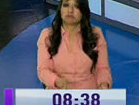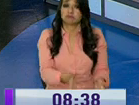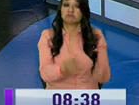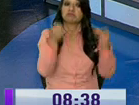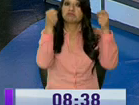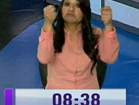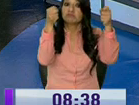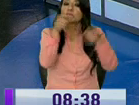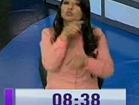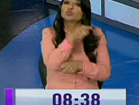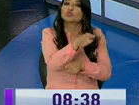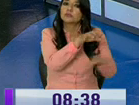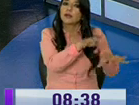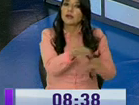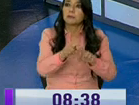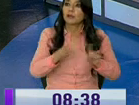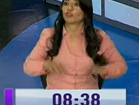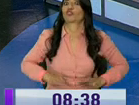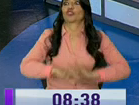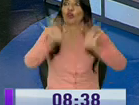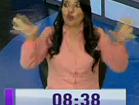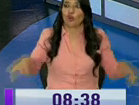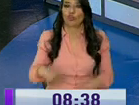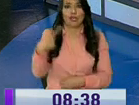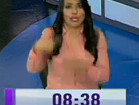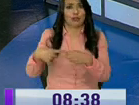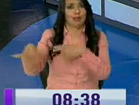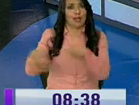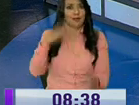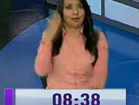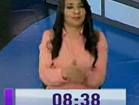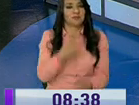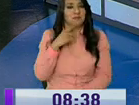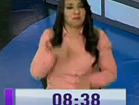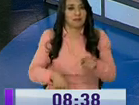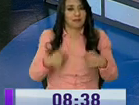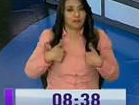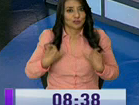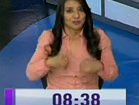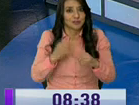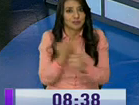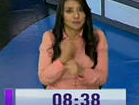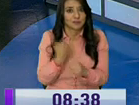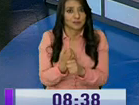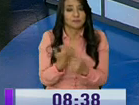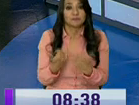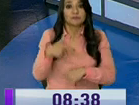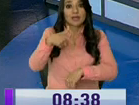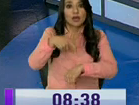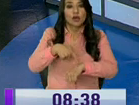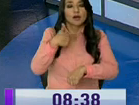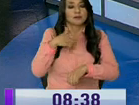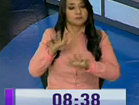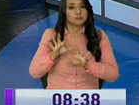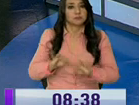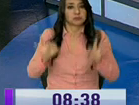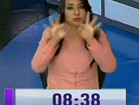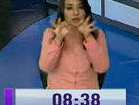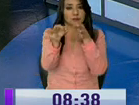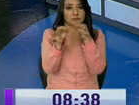paralizar sus actividades, pues no paralizar a la ciudad. Exactamente. Ese es el problema. Y a esta hora de la mañana me parece importante